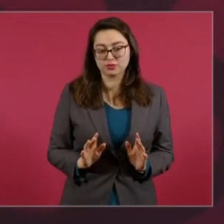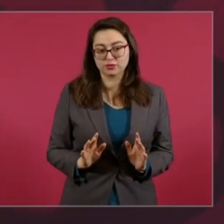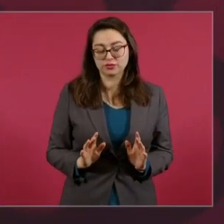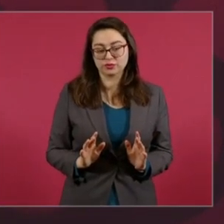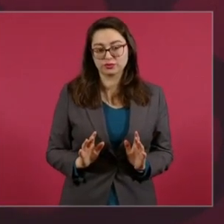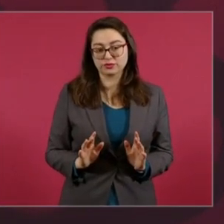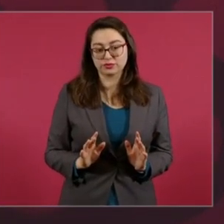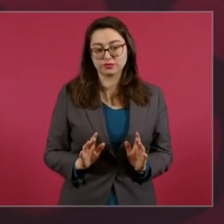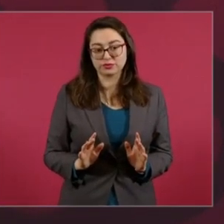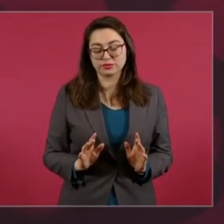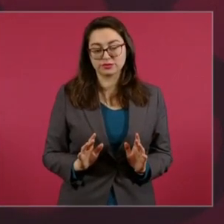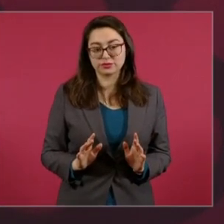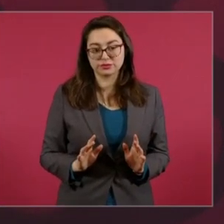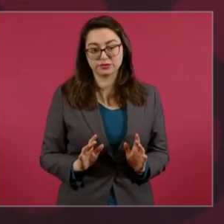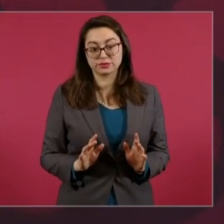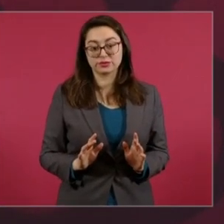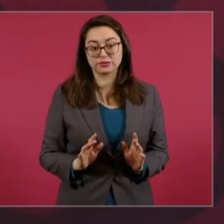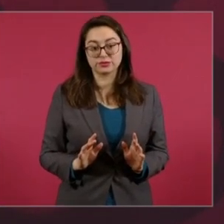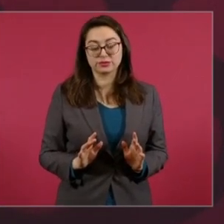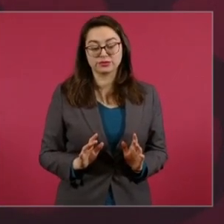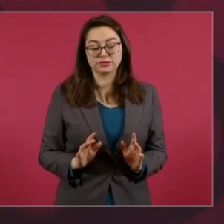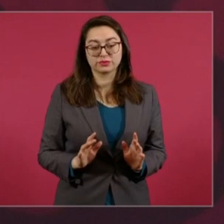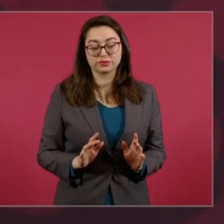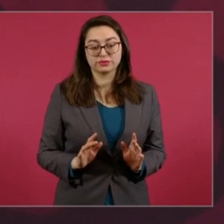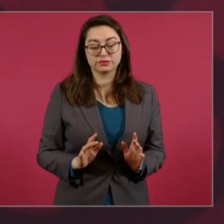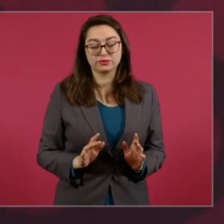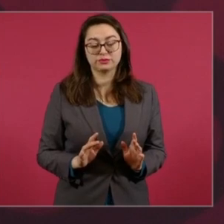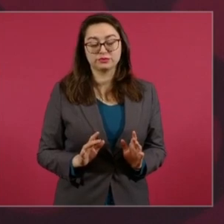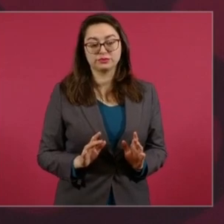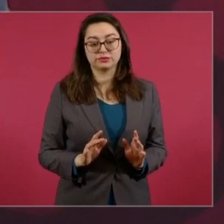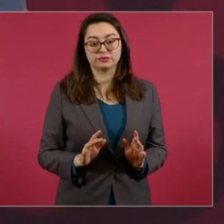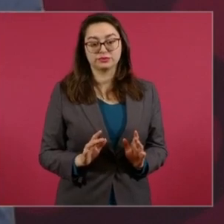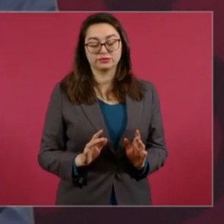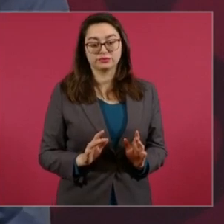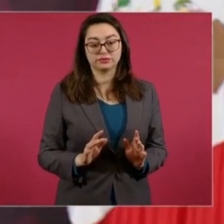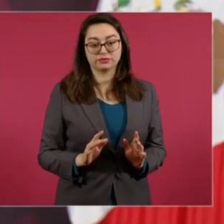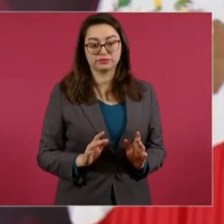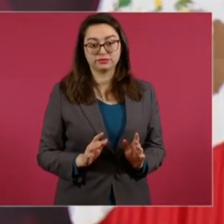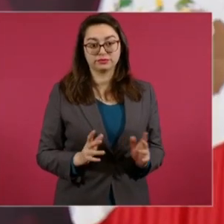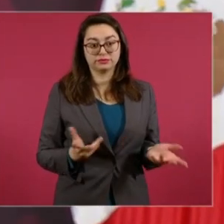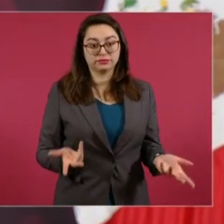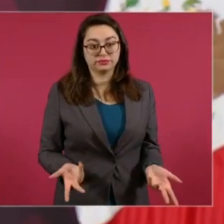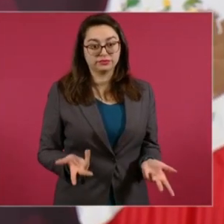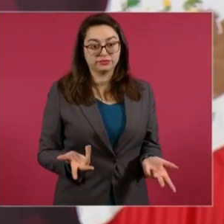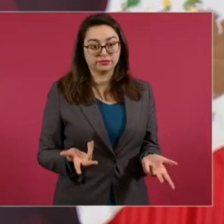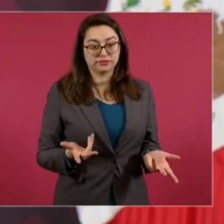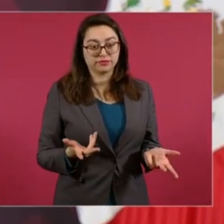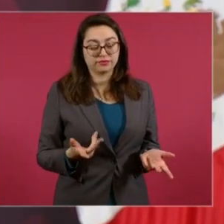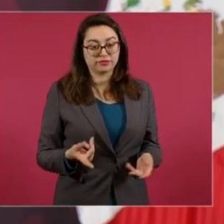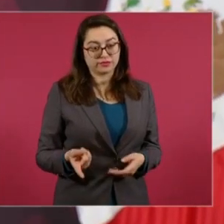precisamente, o es lo opuesto a la rebelión en la granja,